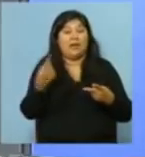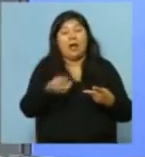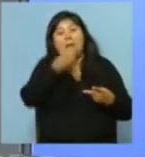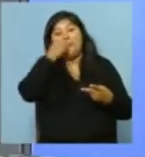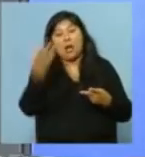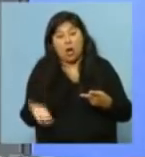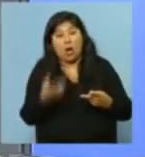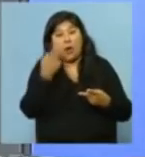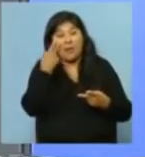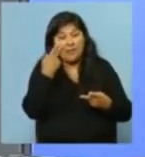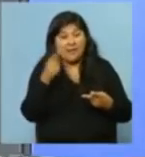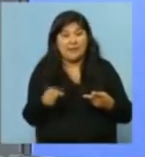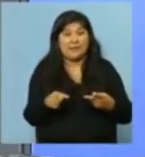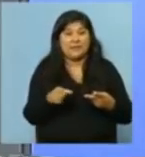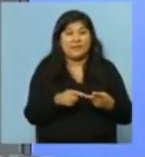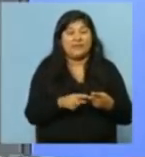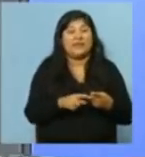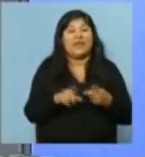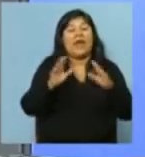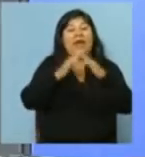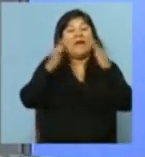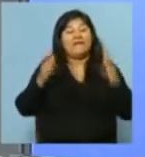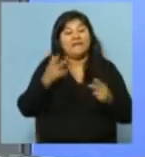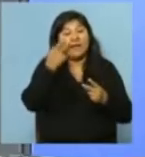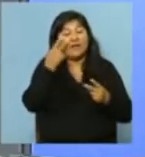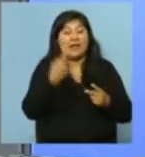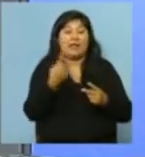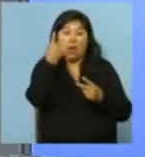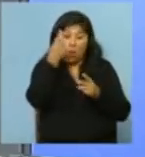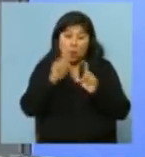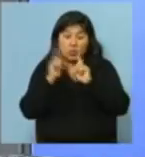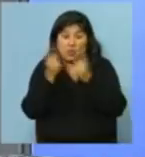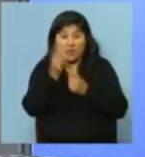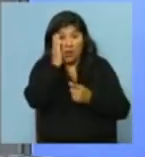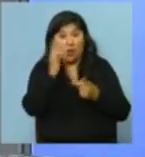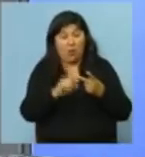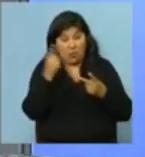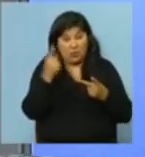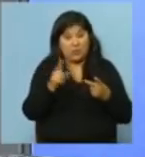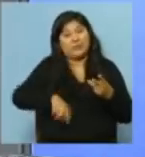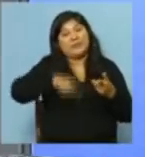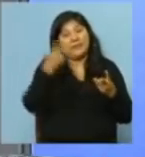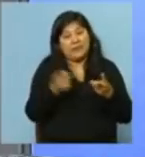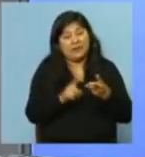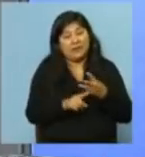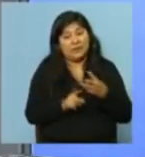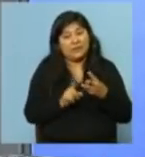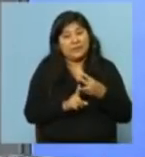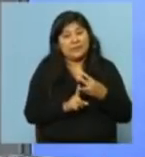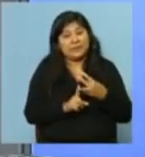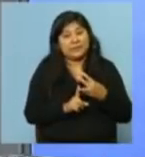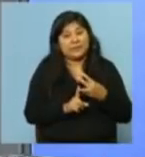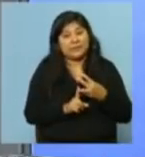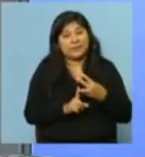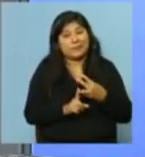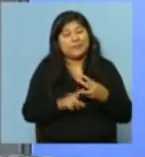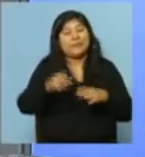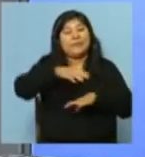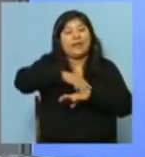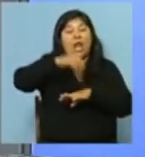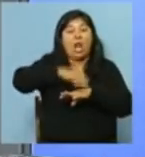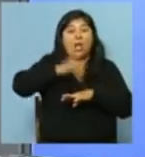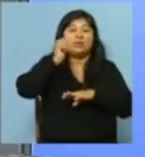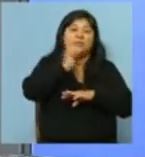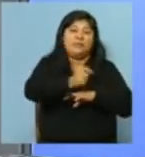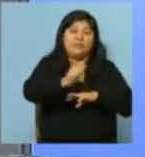mejor vivir que son viviendas de un solo dormitorio y que tiene que ver con la la asignación a través de sorteo de lotes